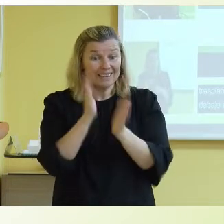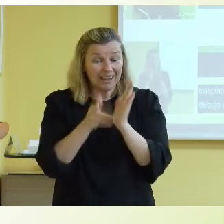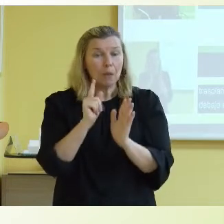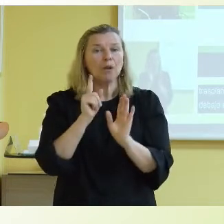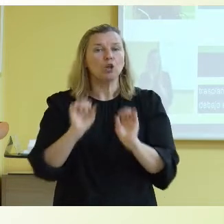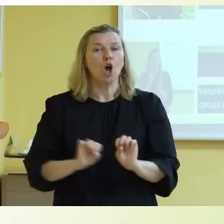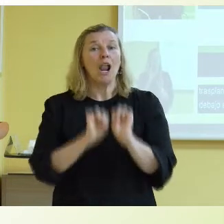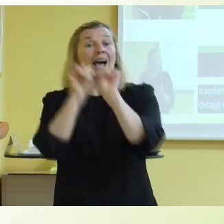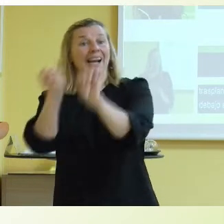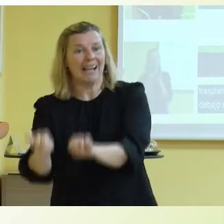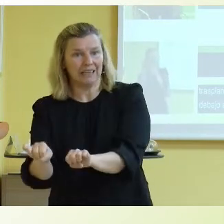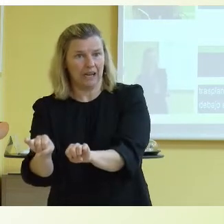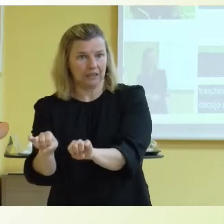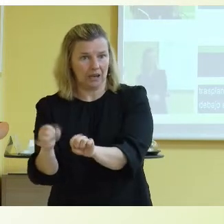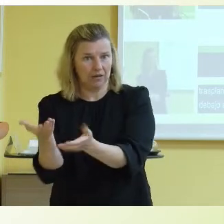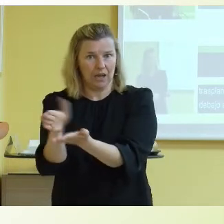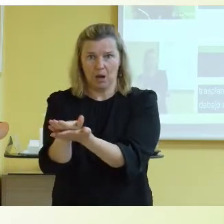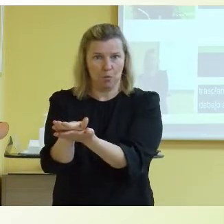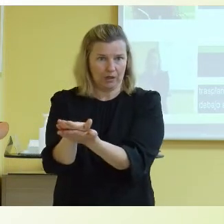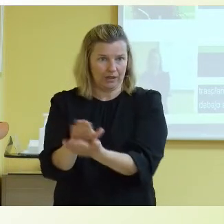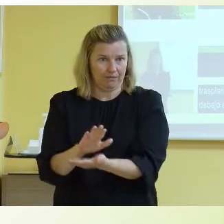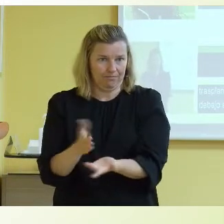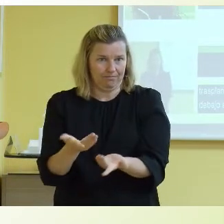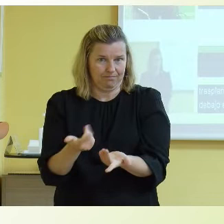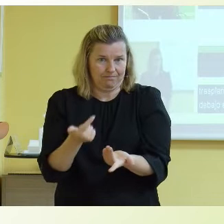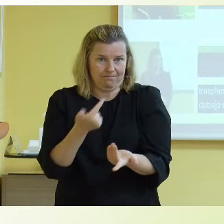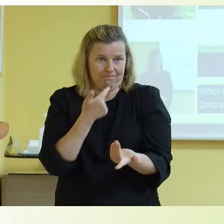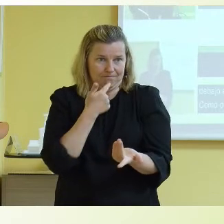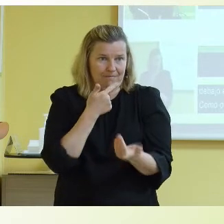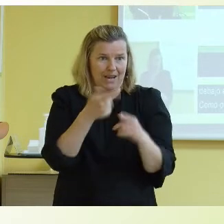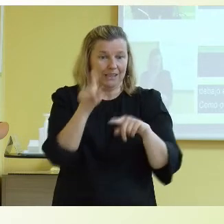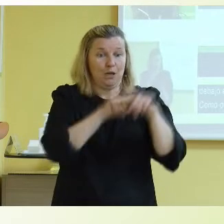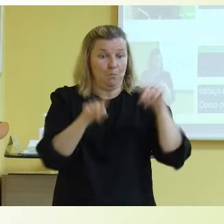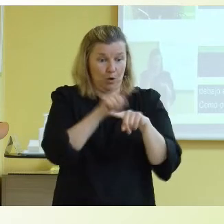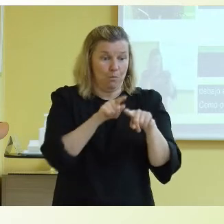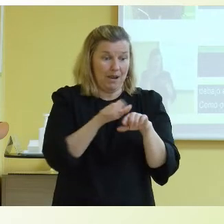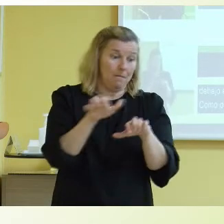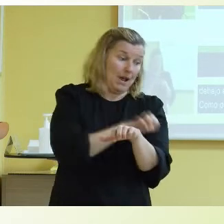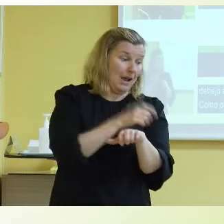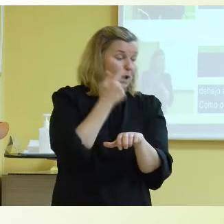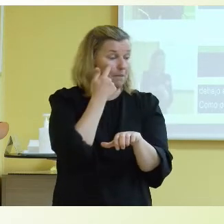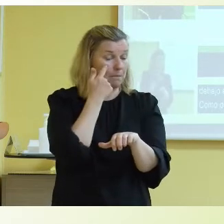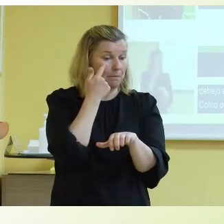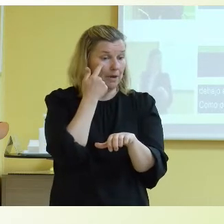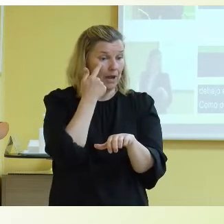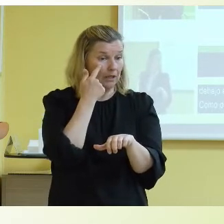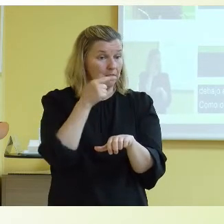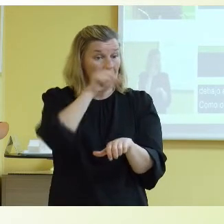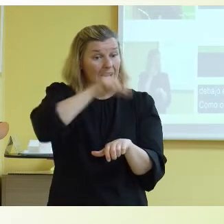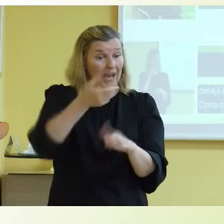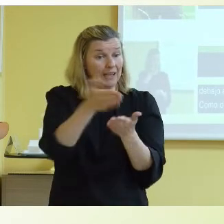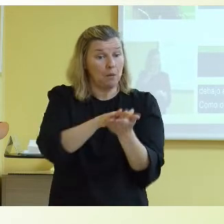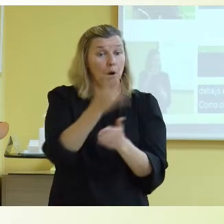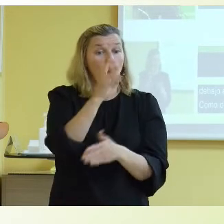como no salgan otros tratamientos, pues al final, pues con los mayores que ahora mismo viven en el mundo, porque los anteriores han muerto, tienen como 40 y tantos años, y